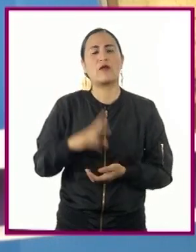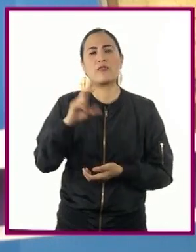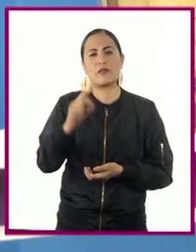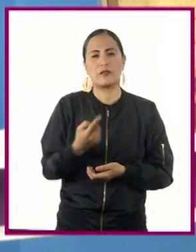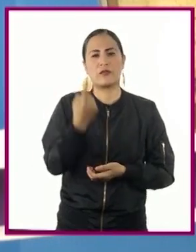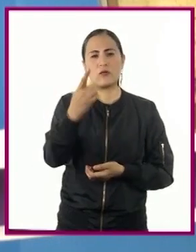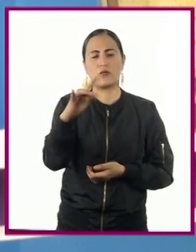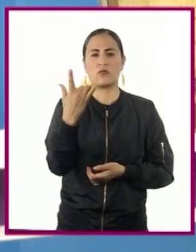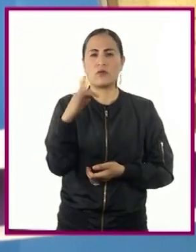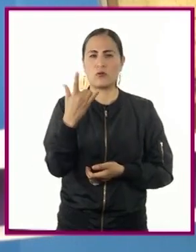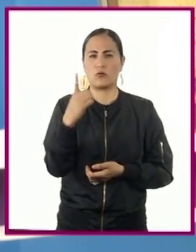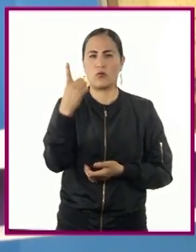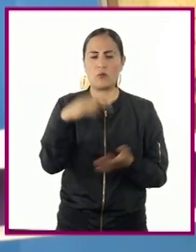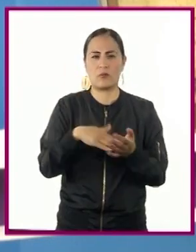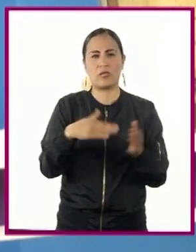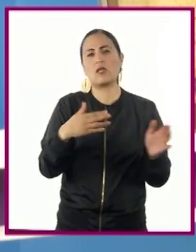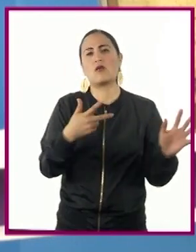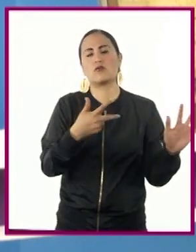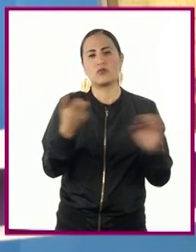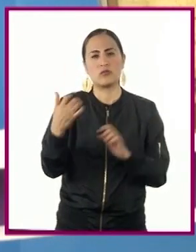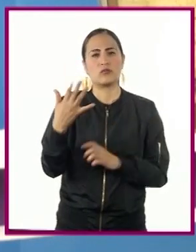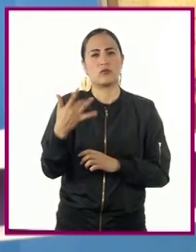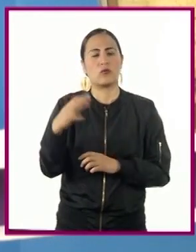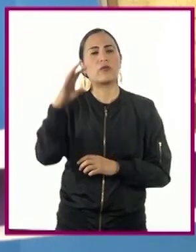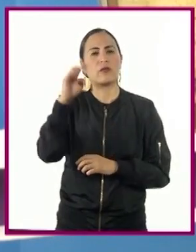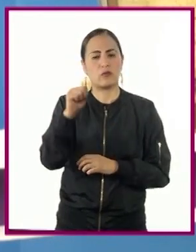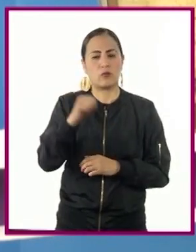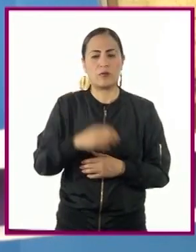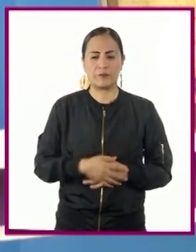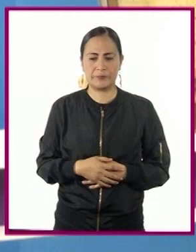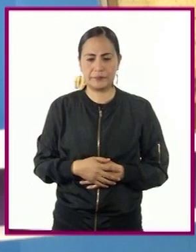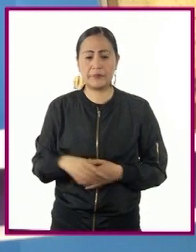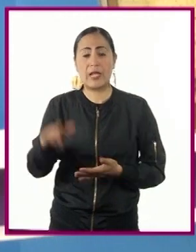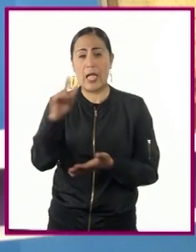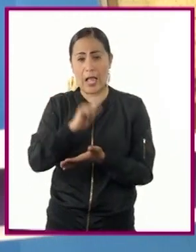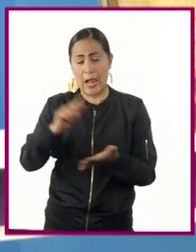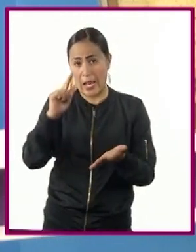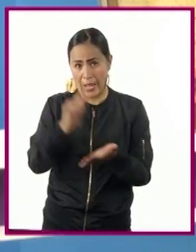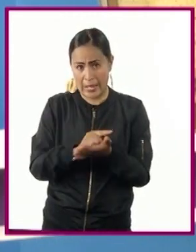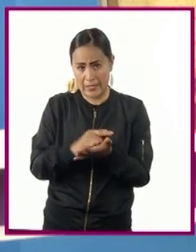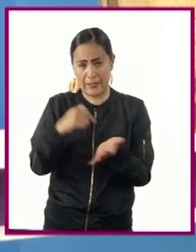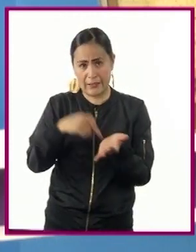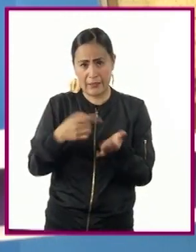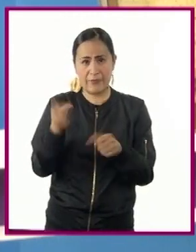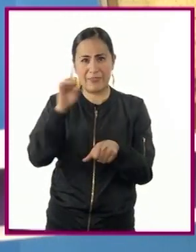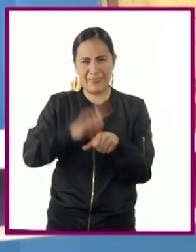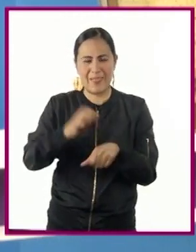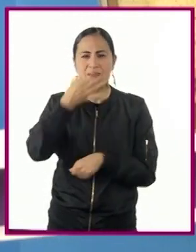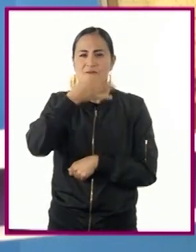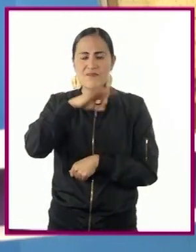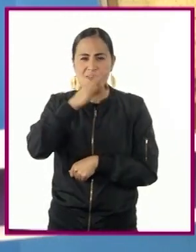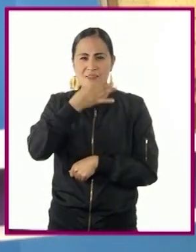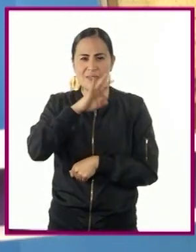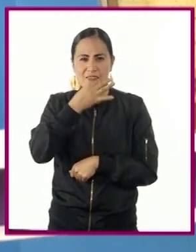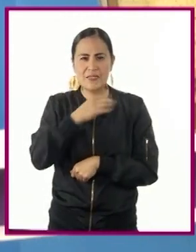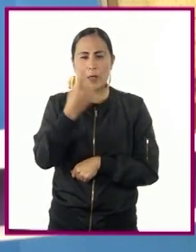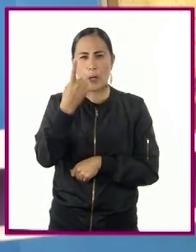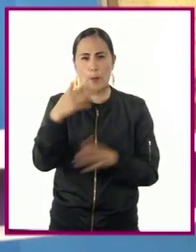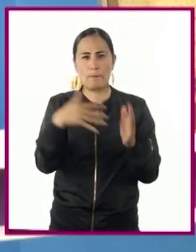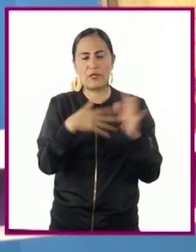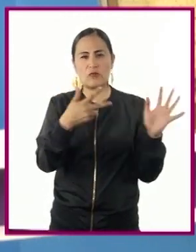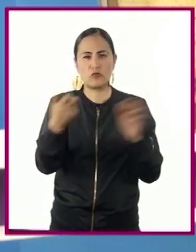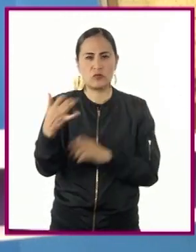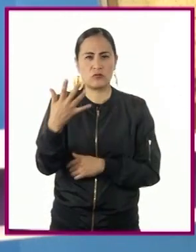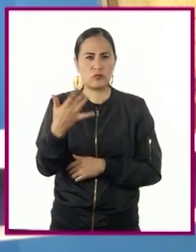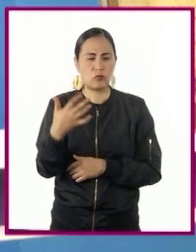de 1859. Ley sobre los días festivos civiles, promulgada el 11 de agosto de